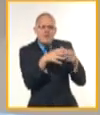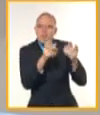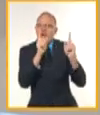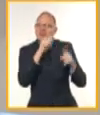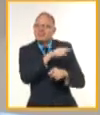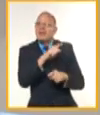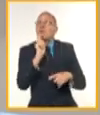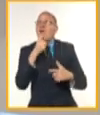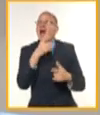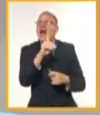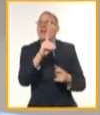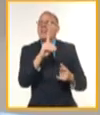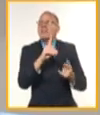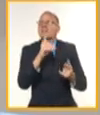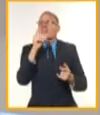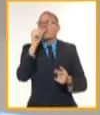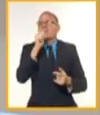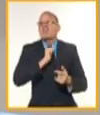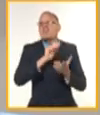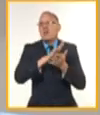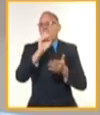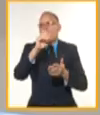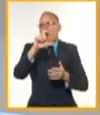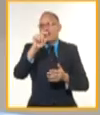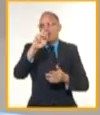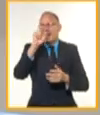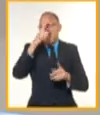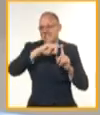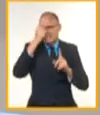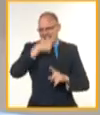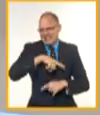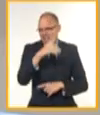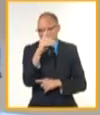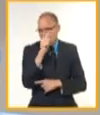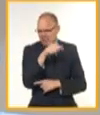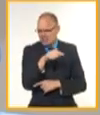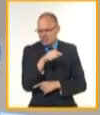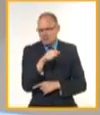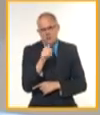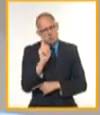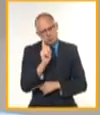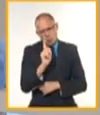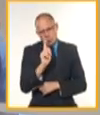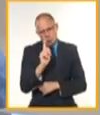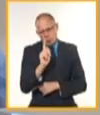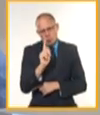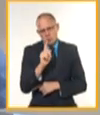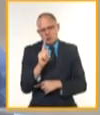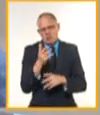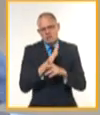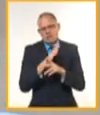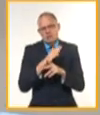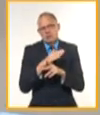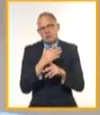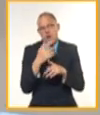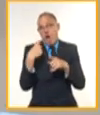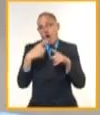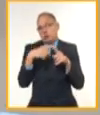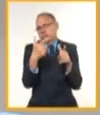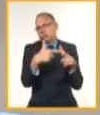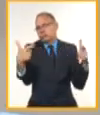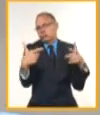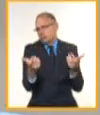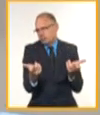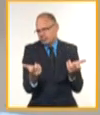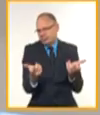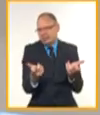Partido Demócrata está mal, está dividido, no lo vean así. El establishment es mucho más que eso. Cuando usted va